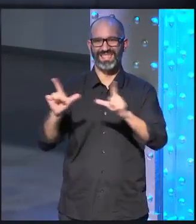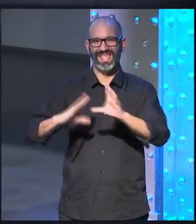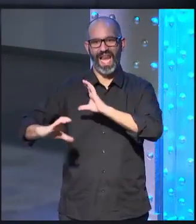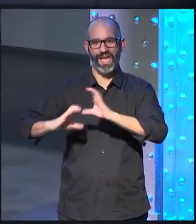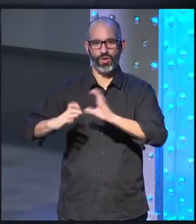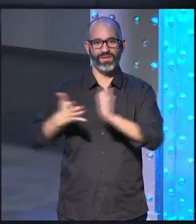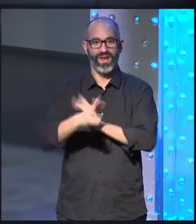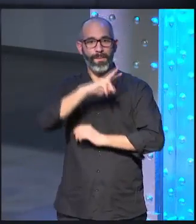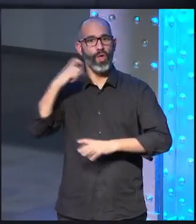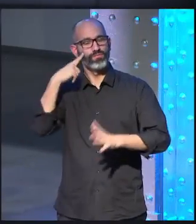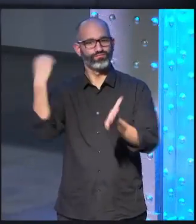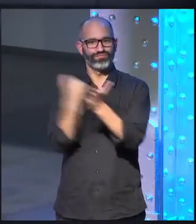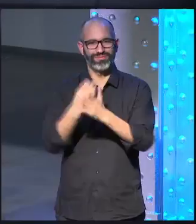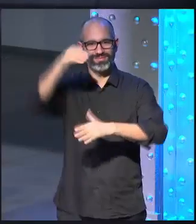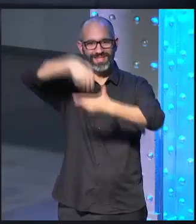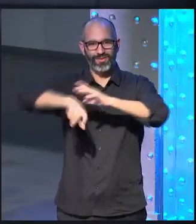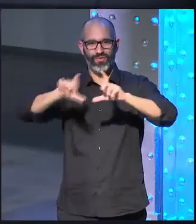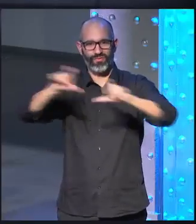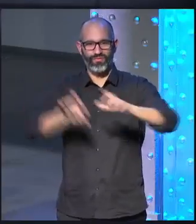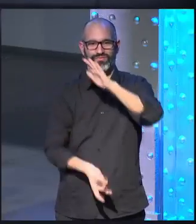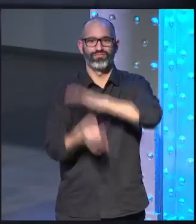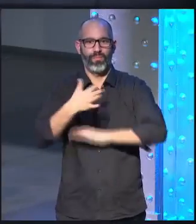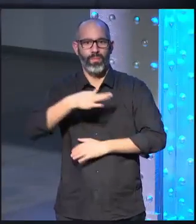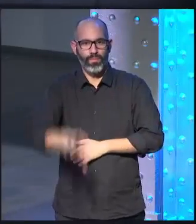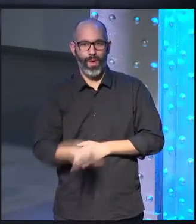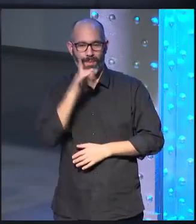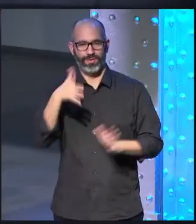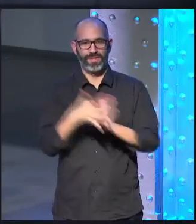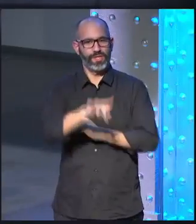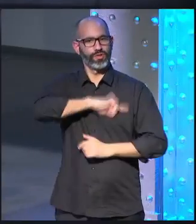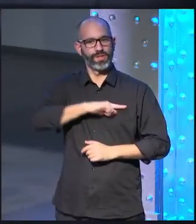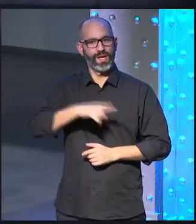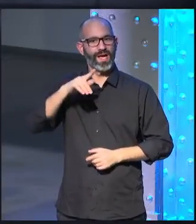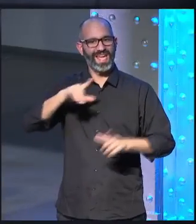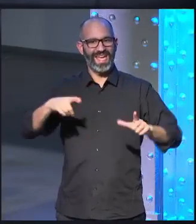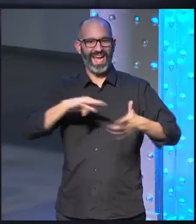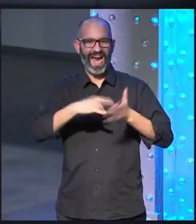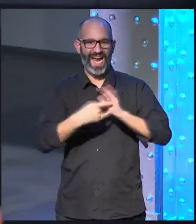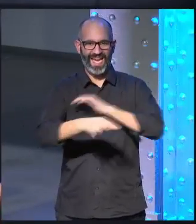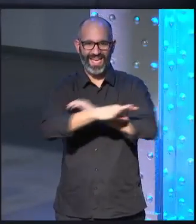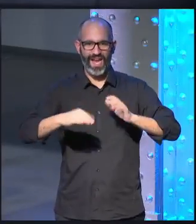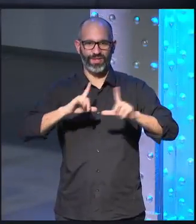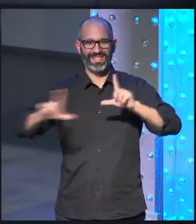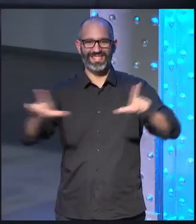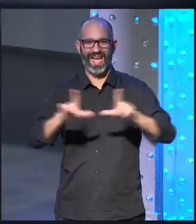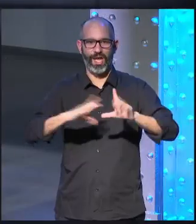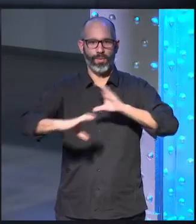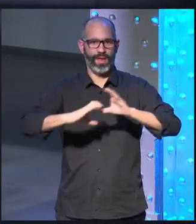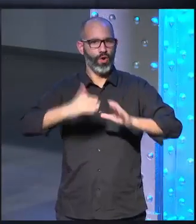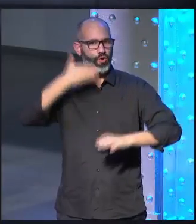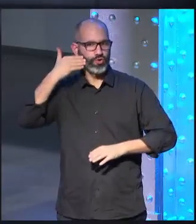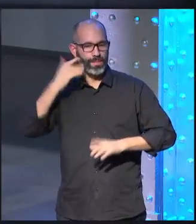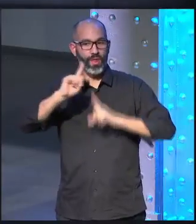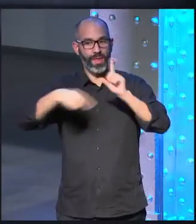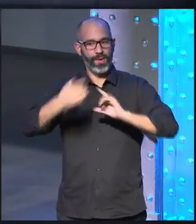diferencial y poder hacer carrera dentro de la fundación. O sea, que quiero decir que estoy orgulloso de ser ingeniero de telecomunicaciones. Pero claro, llega Telefónica y tiene una